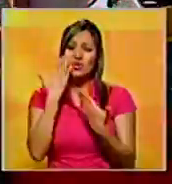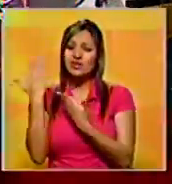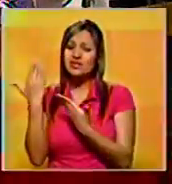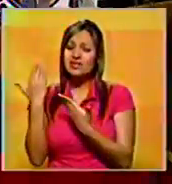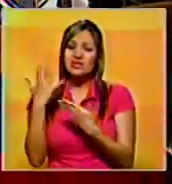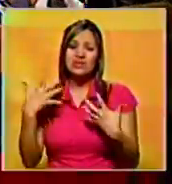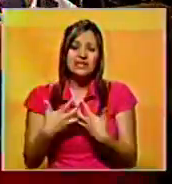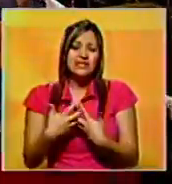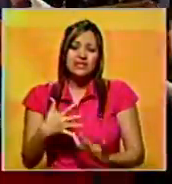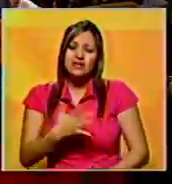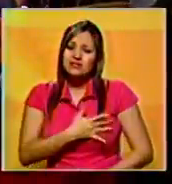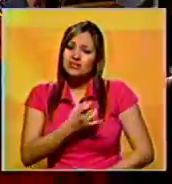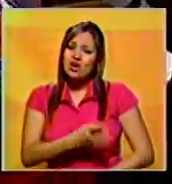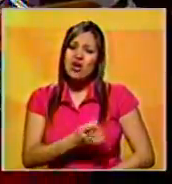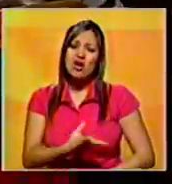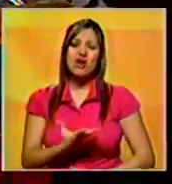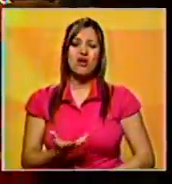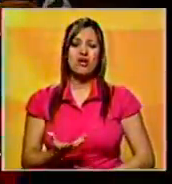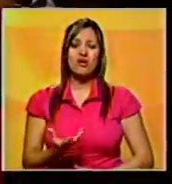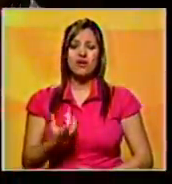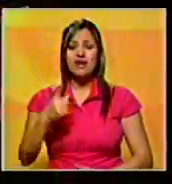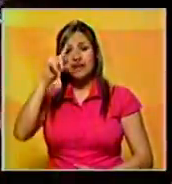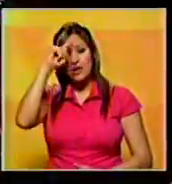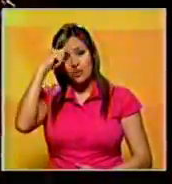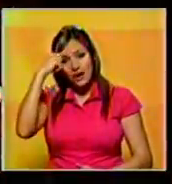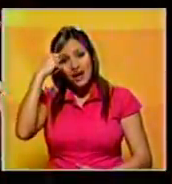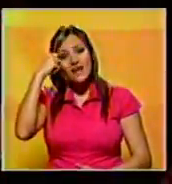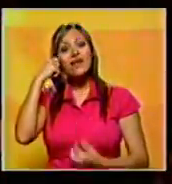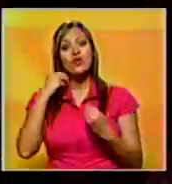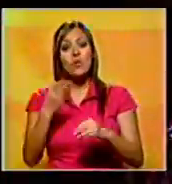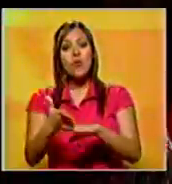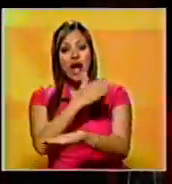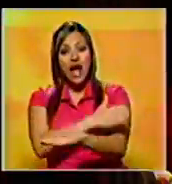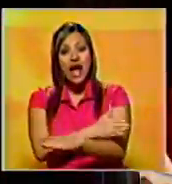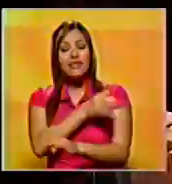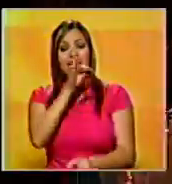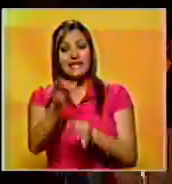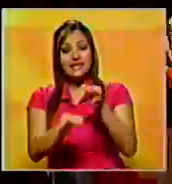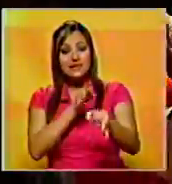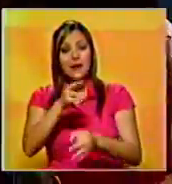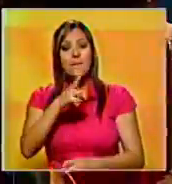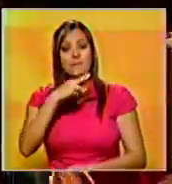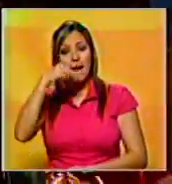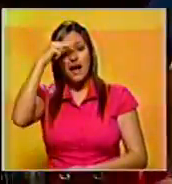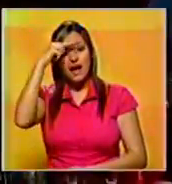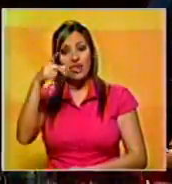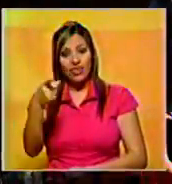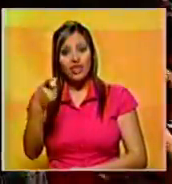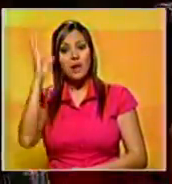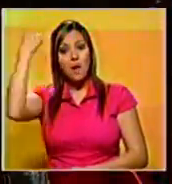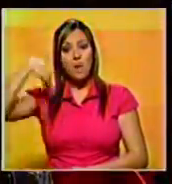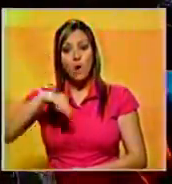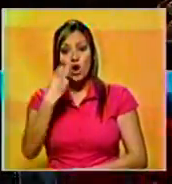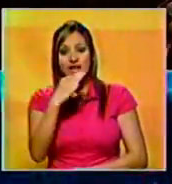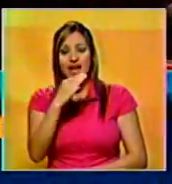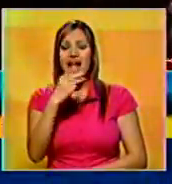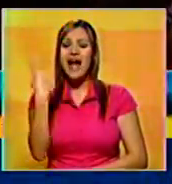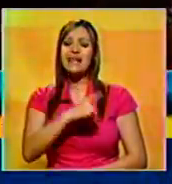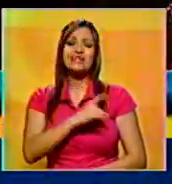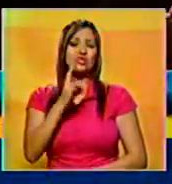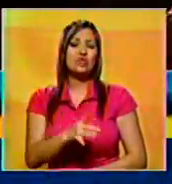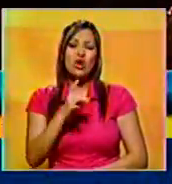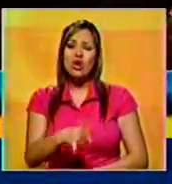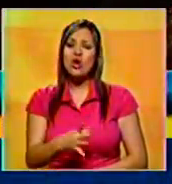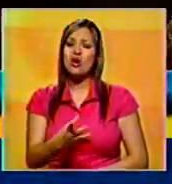muy conmovedoras, además que podemos recordar parte de las declaraciones que daba el papá de Mónica Espir, quien en el medio del